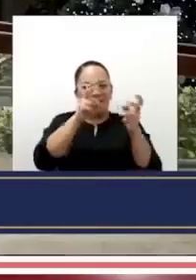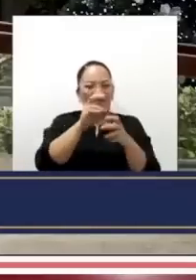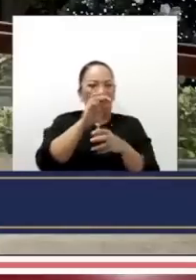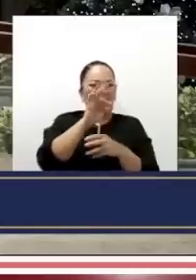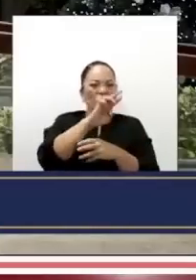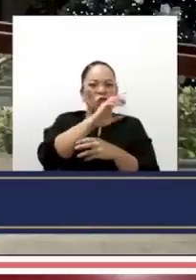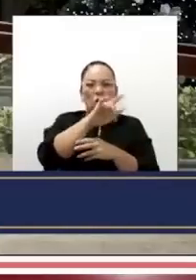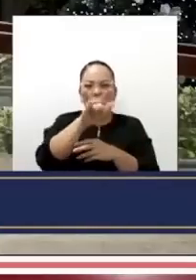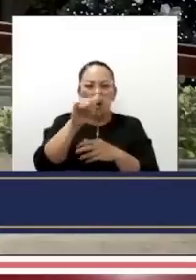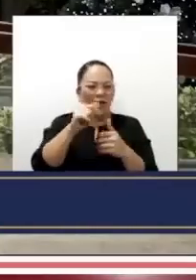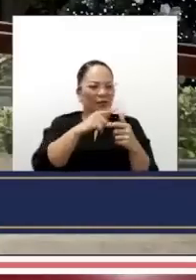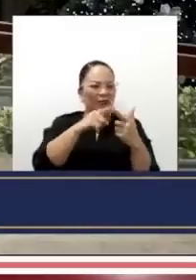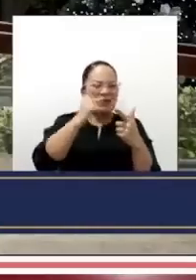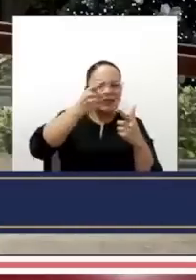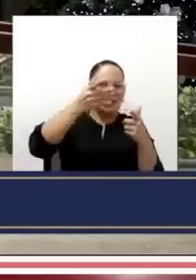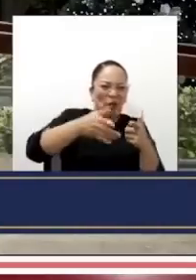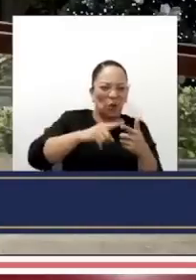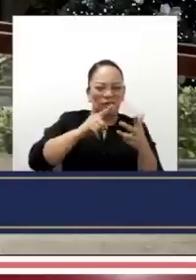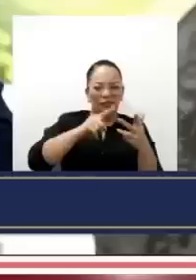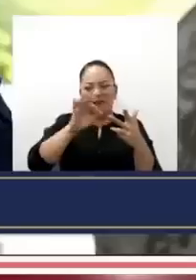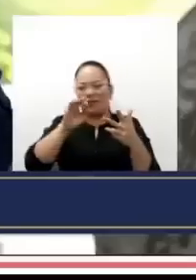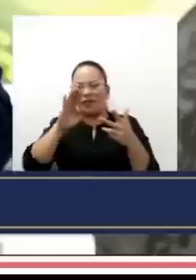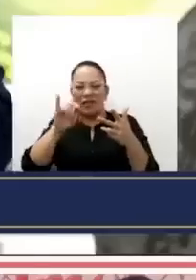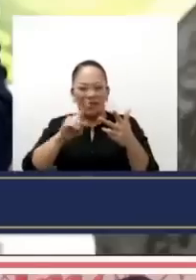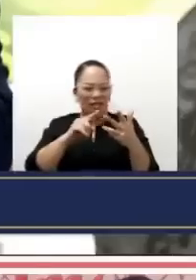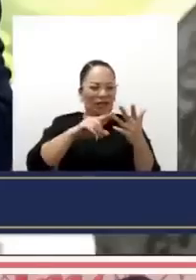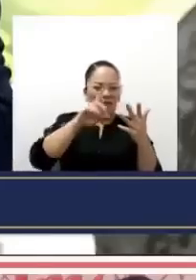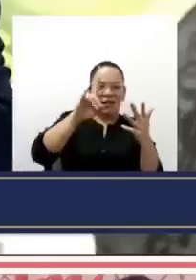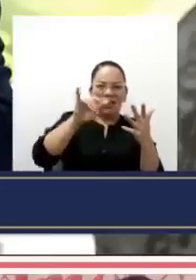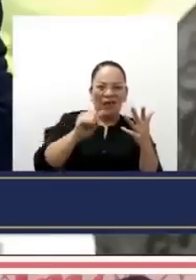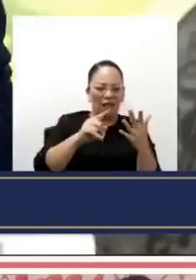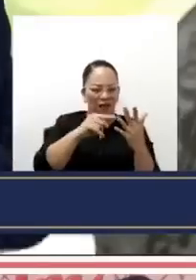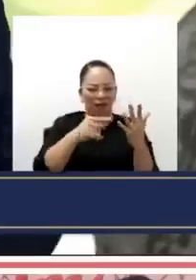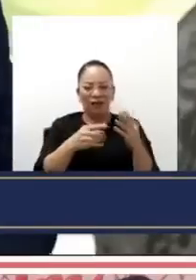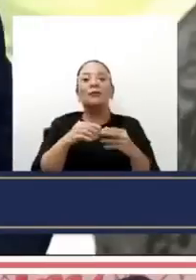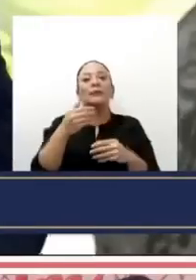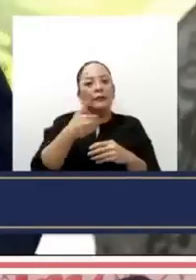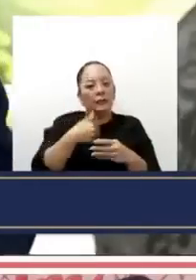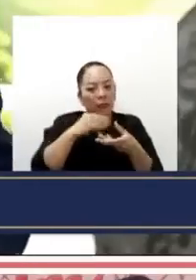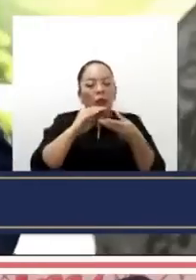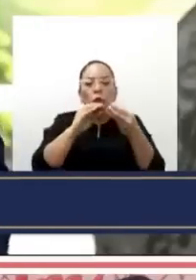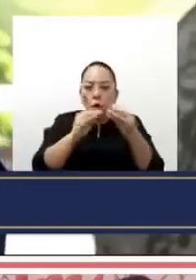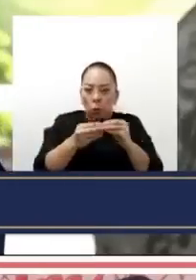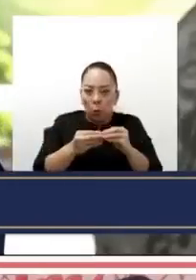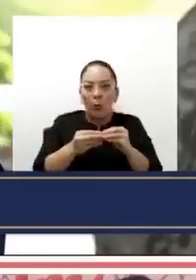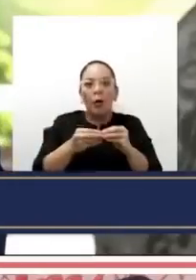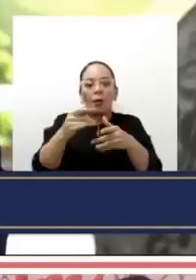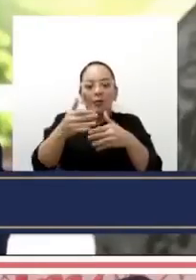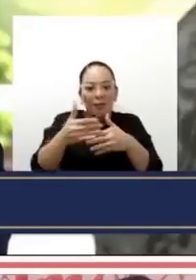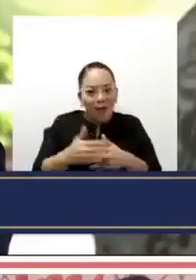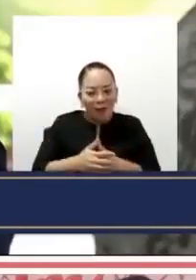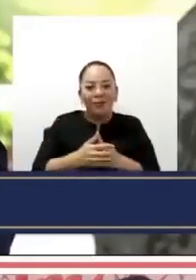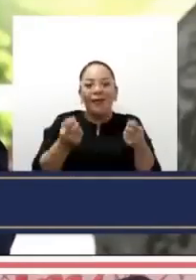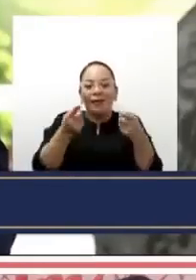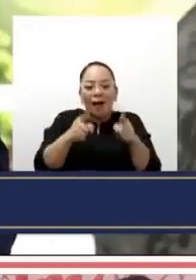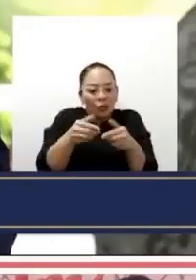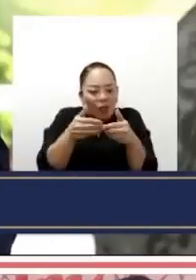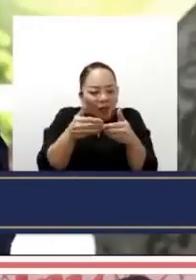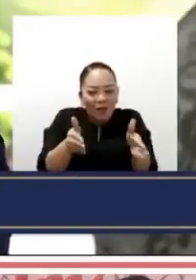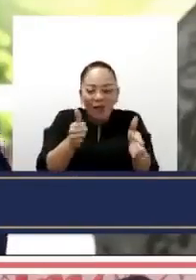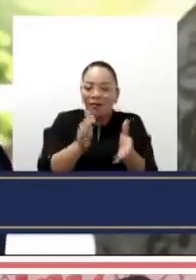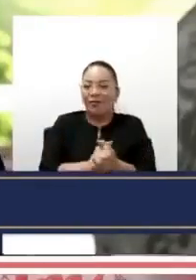dictadores, de terrorismo, del FBI, de la DEA, tiene un número de expediente y una causa abierta. Estos son, por ahora,